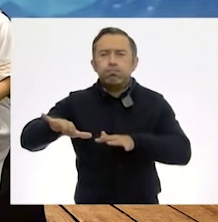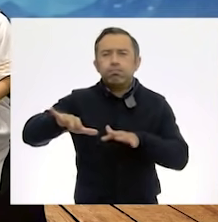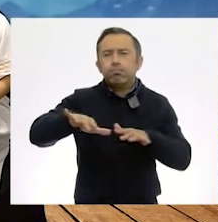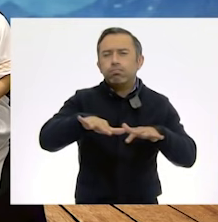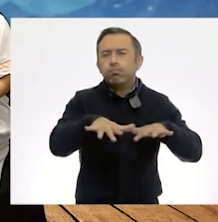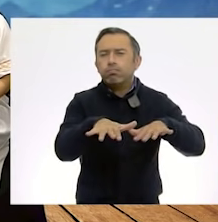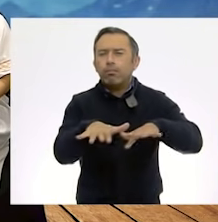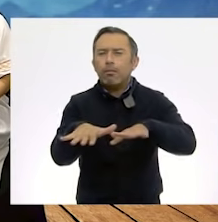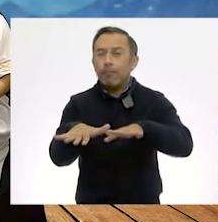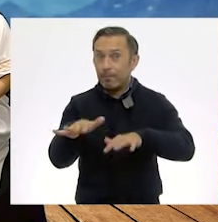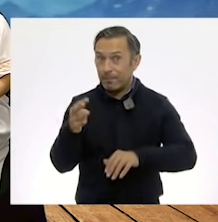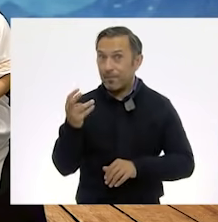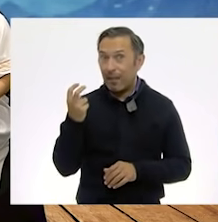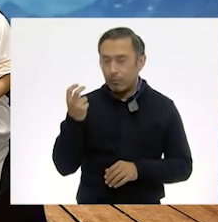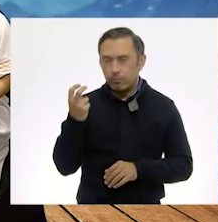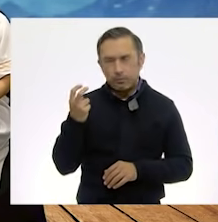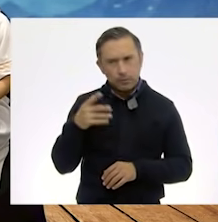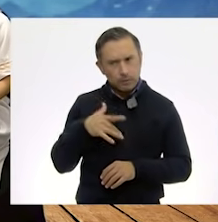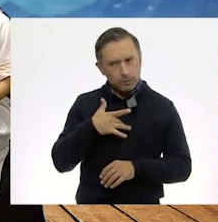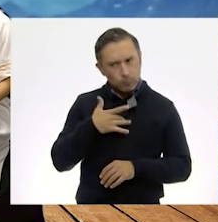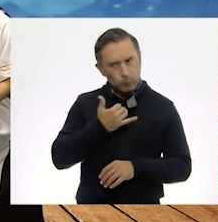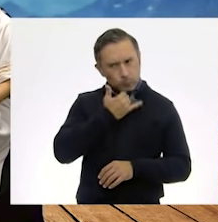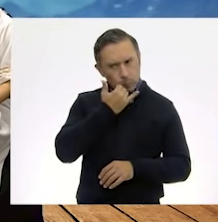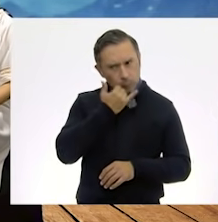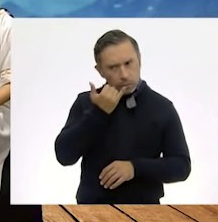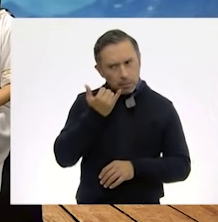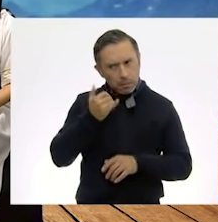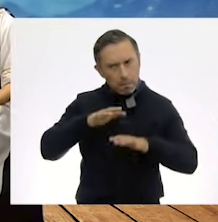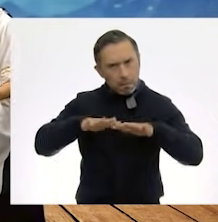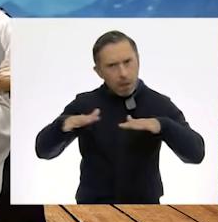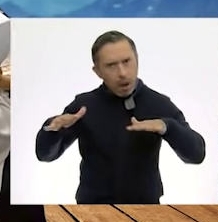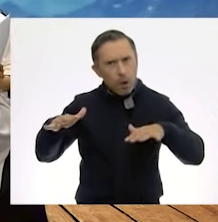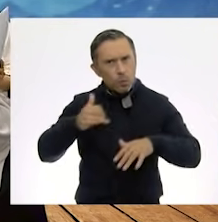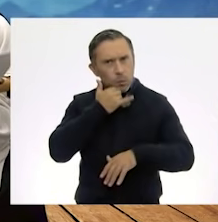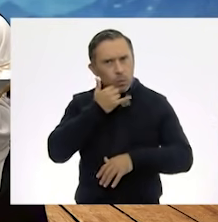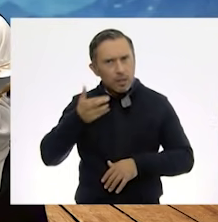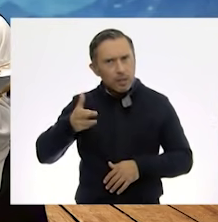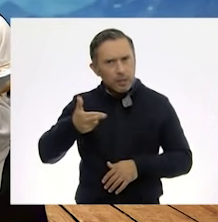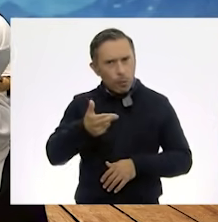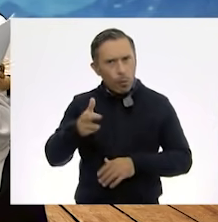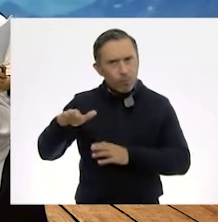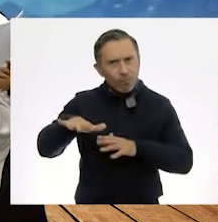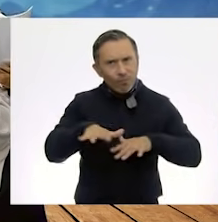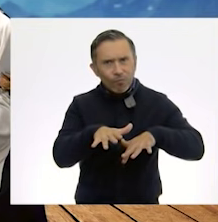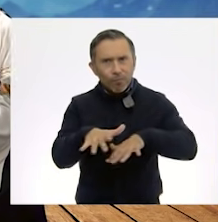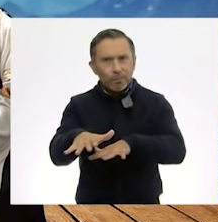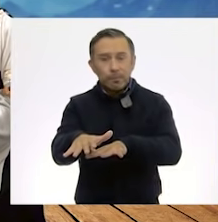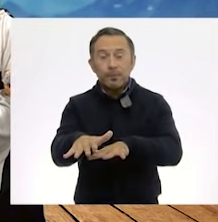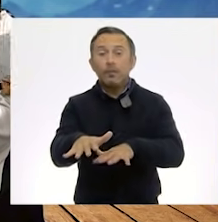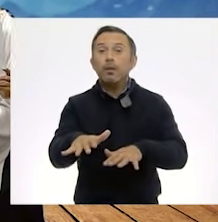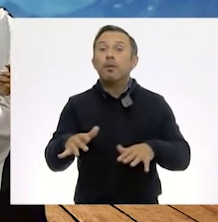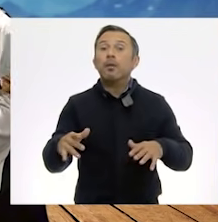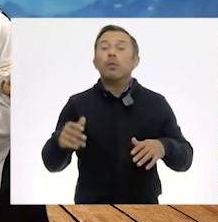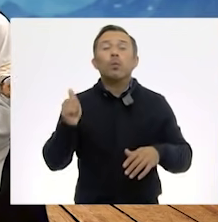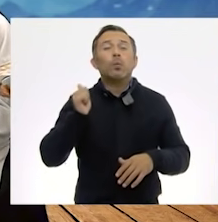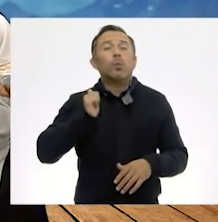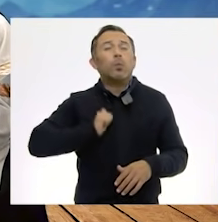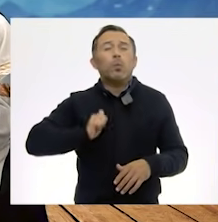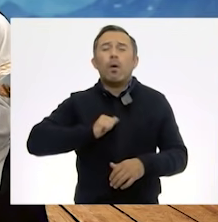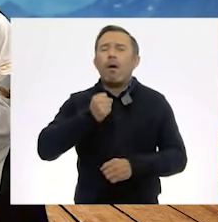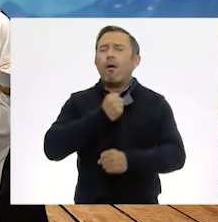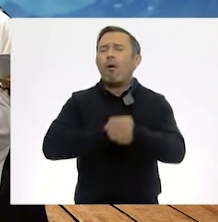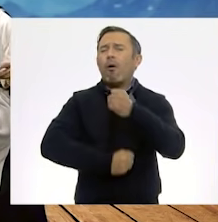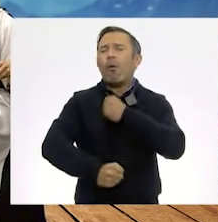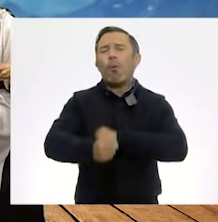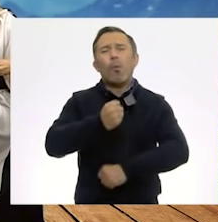ese sonido nos indica que hay un río o un mar cerca. Desde que los seres humanos lograron establecerse como comunidades